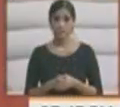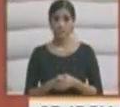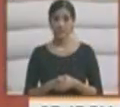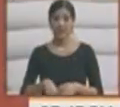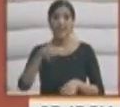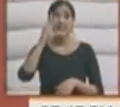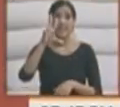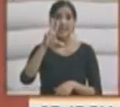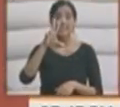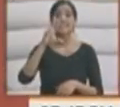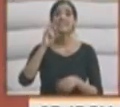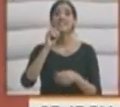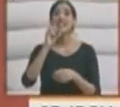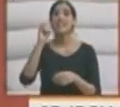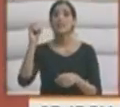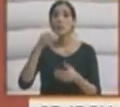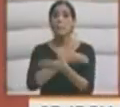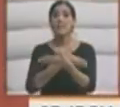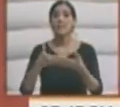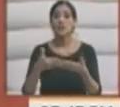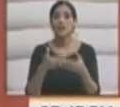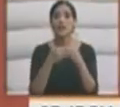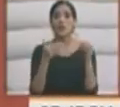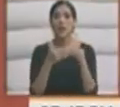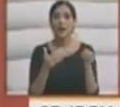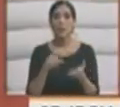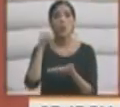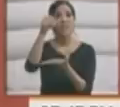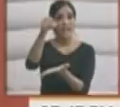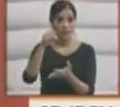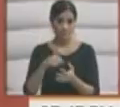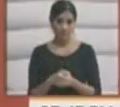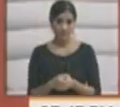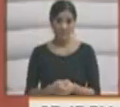300 millones de dólares por concepto de CLAP.